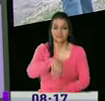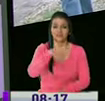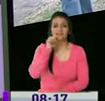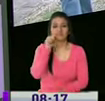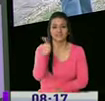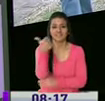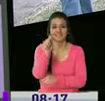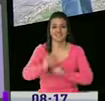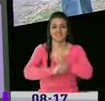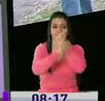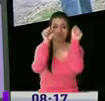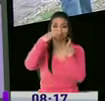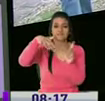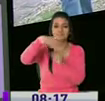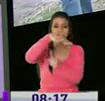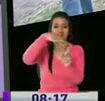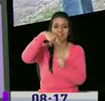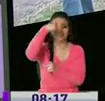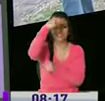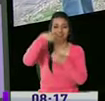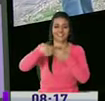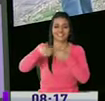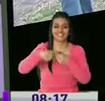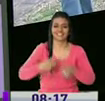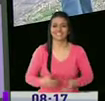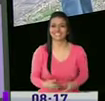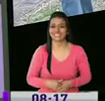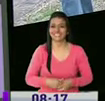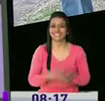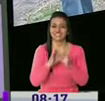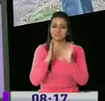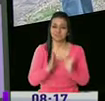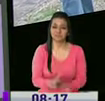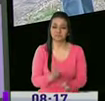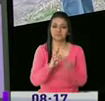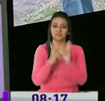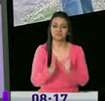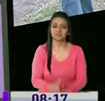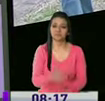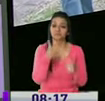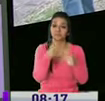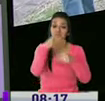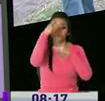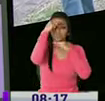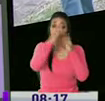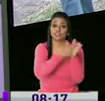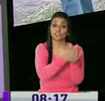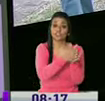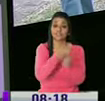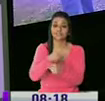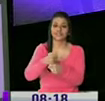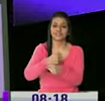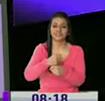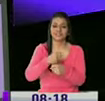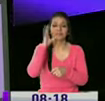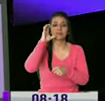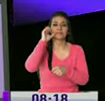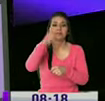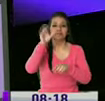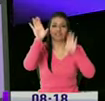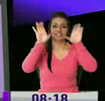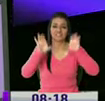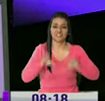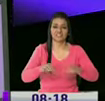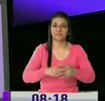aquí en el Parque de la Concepción, en el norte de la capital. Sofía Intimilla con los vecinos, buenas noticias, chocolate y café en este día viernes,